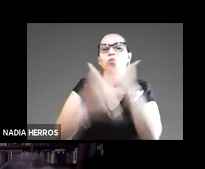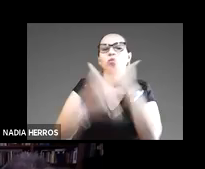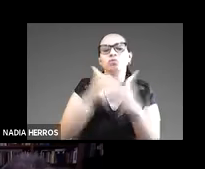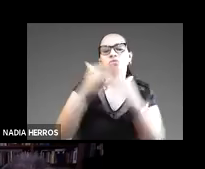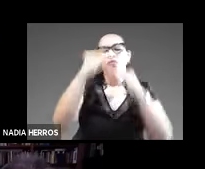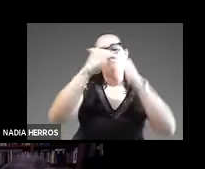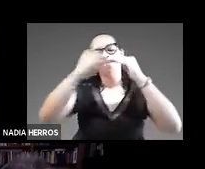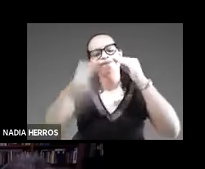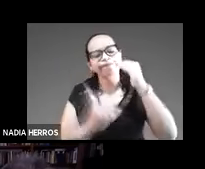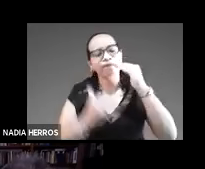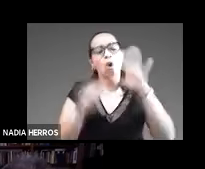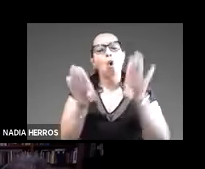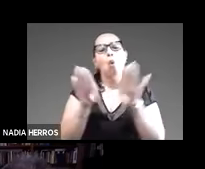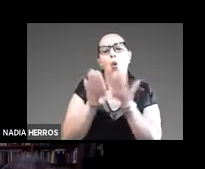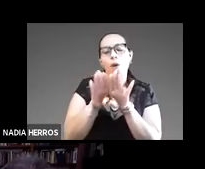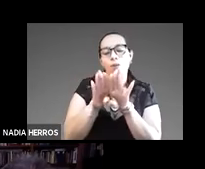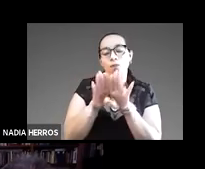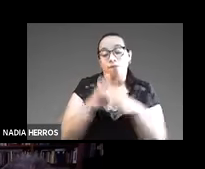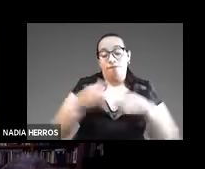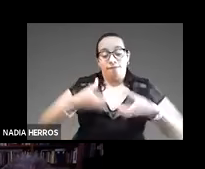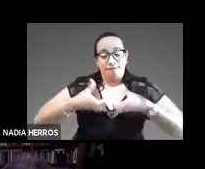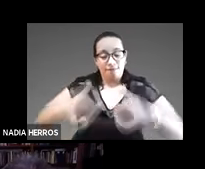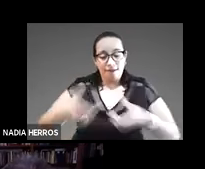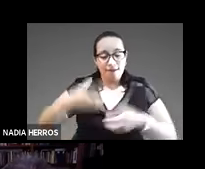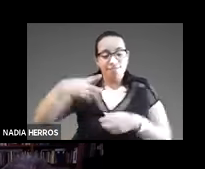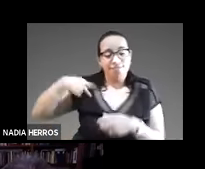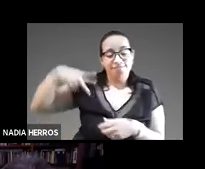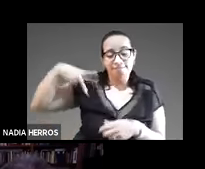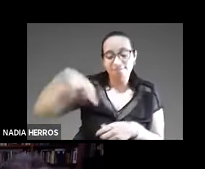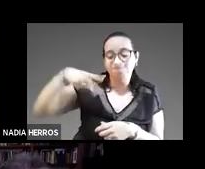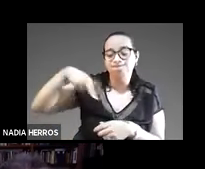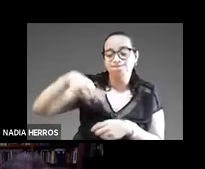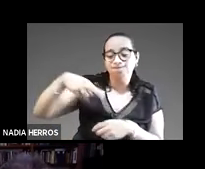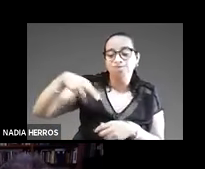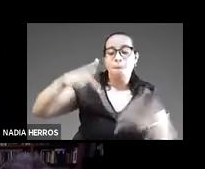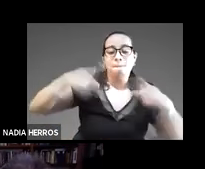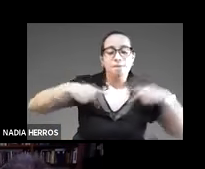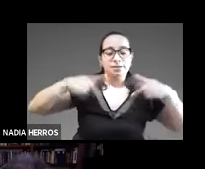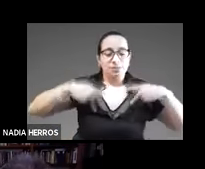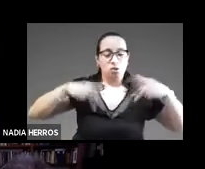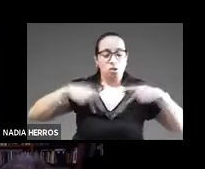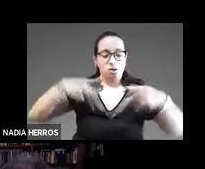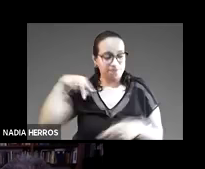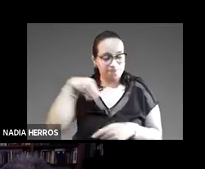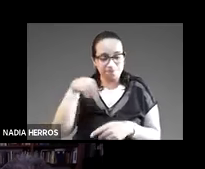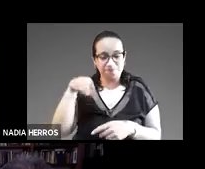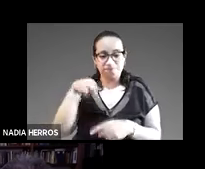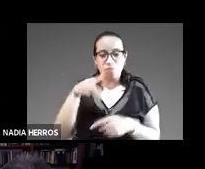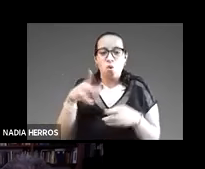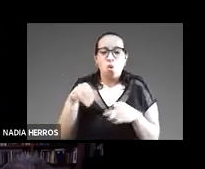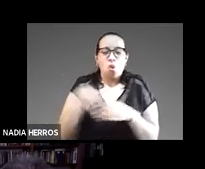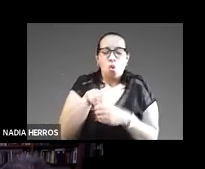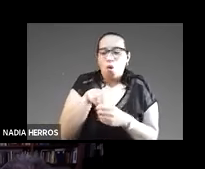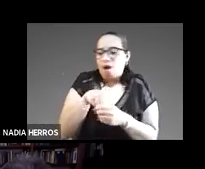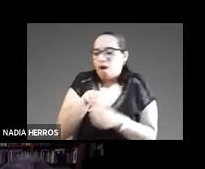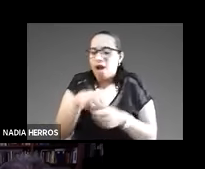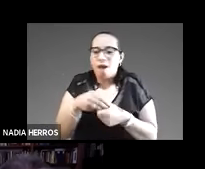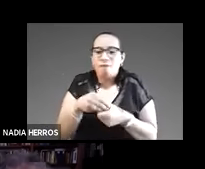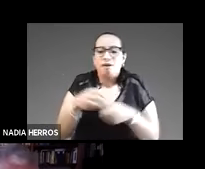si en la calle en la que caminamos y transitamos las personas que somos peatones, no cabía una